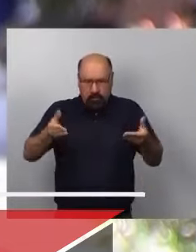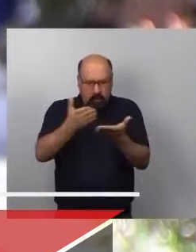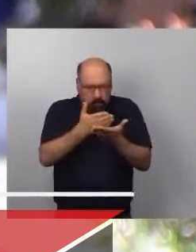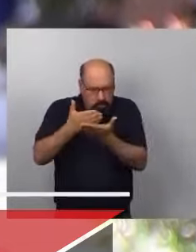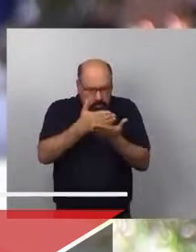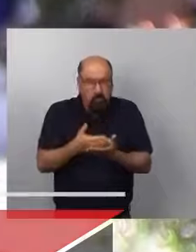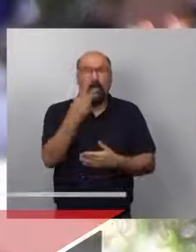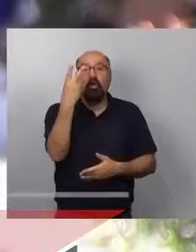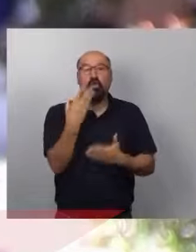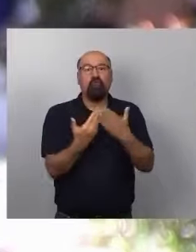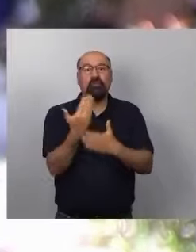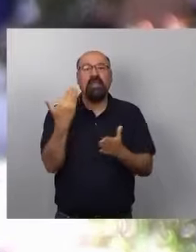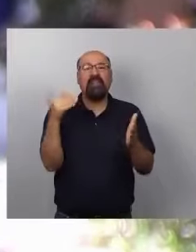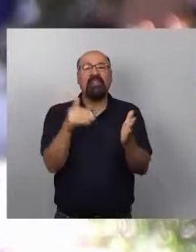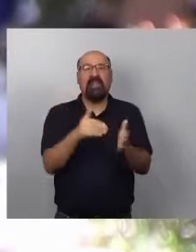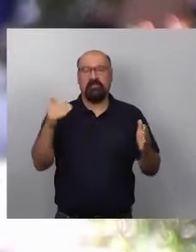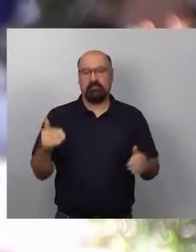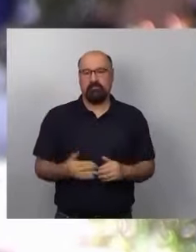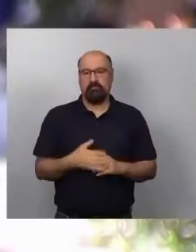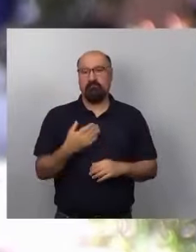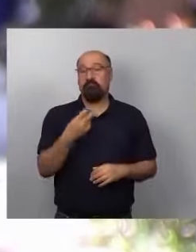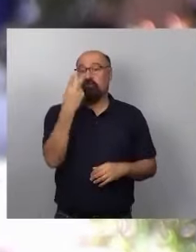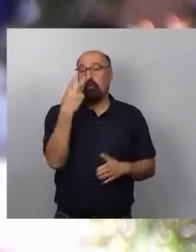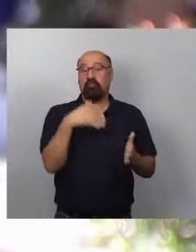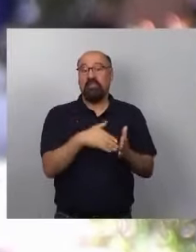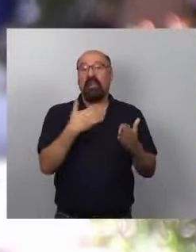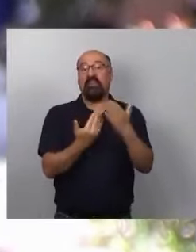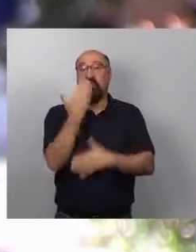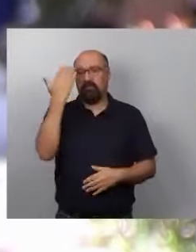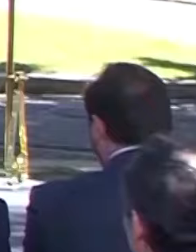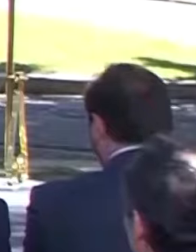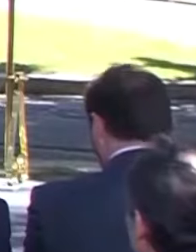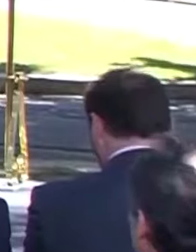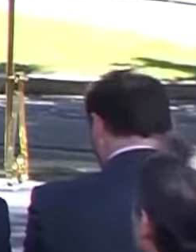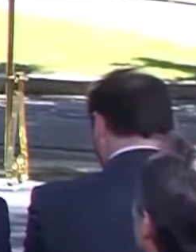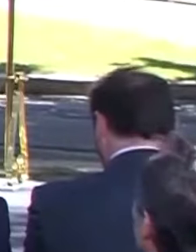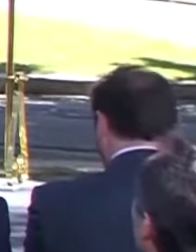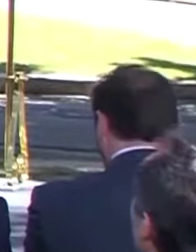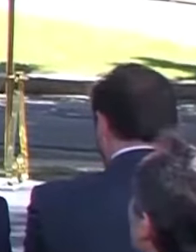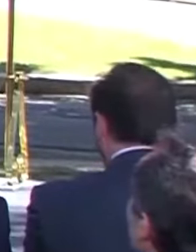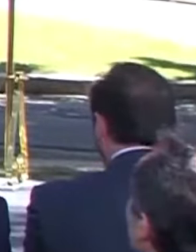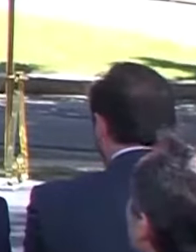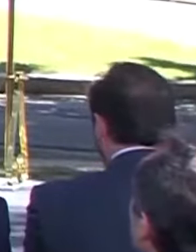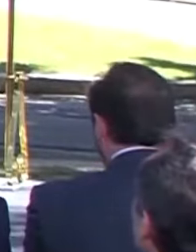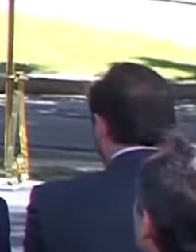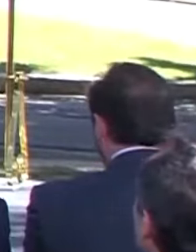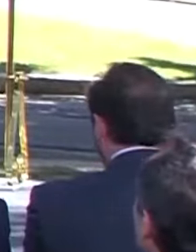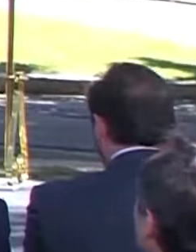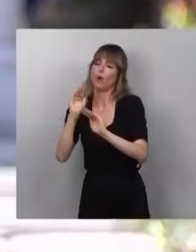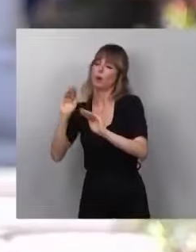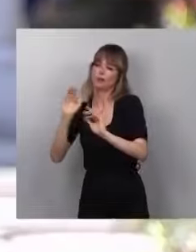días entre ellas por ejemplo la del actual presidente del Consejo general del poder judicial así lo ha asegurado este jueves el